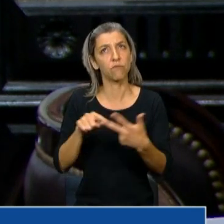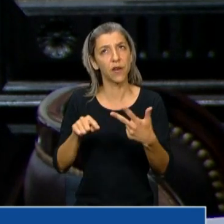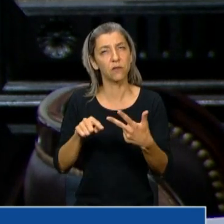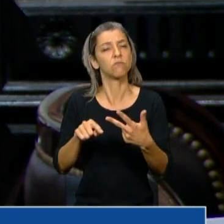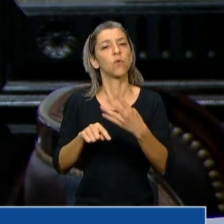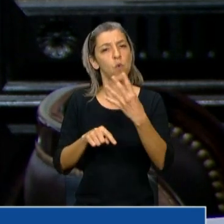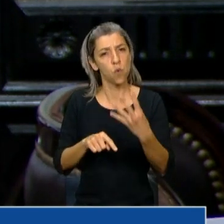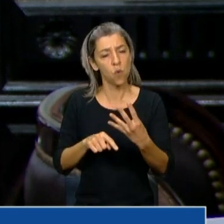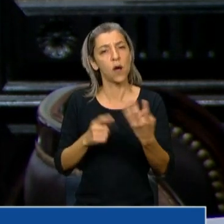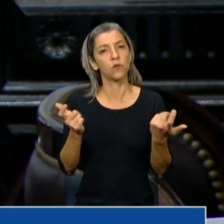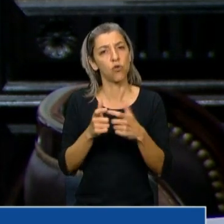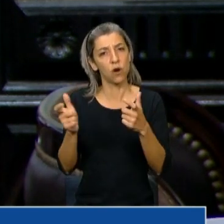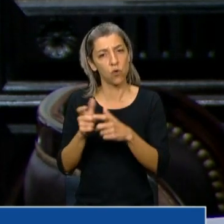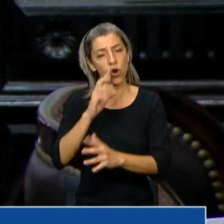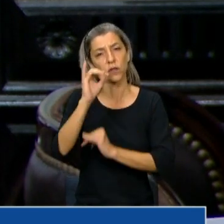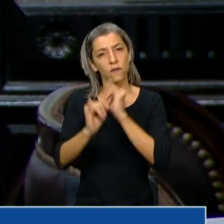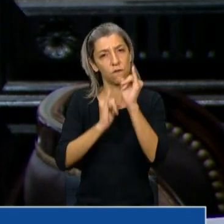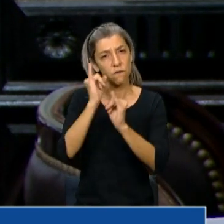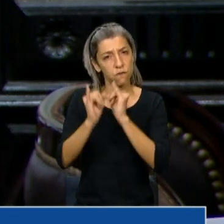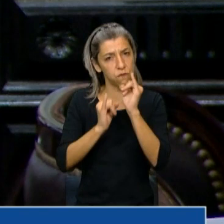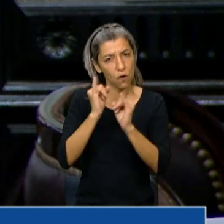4 reuniones informativas,